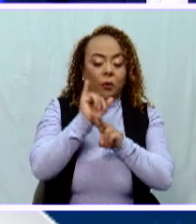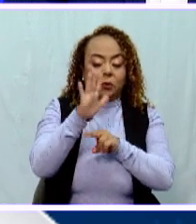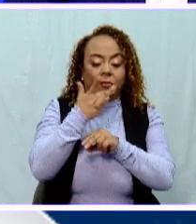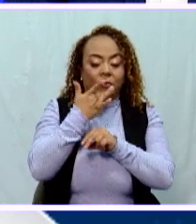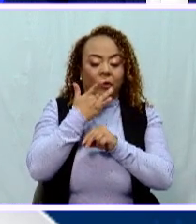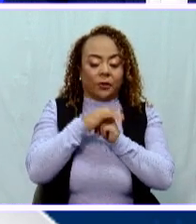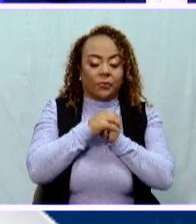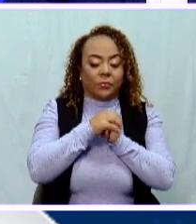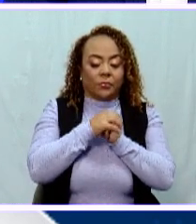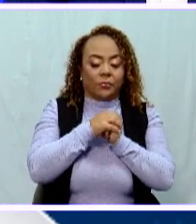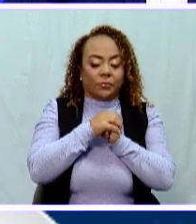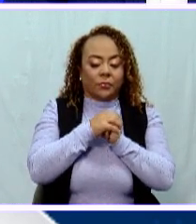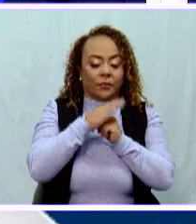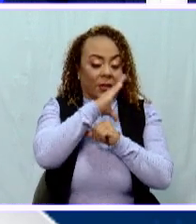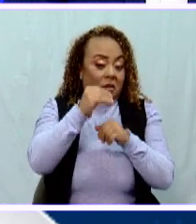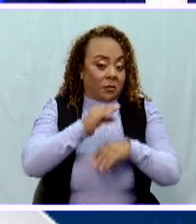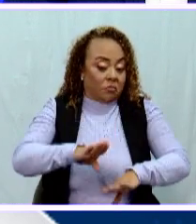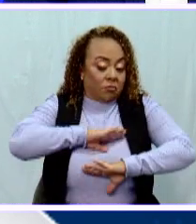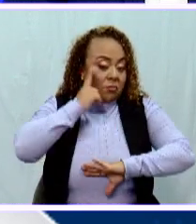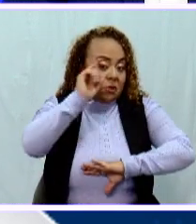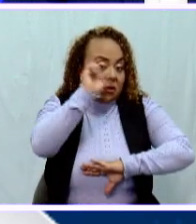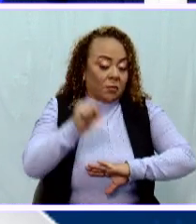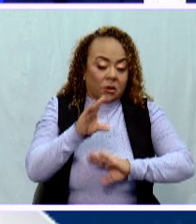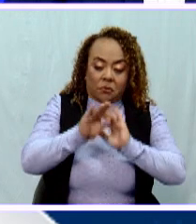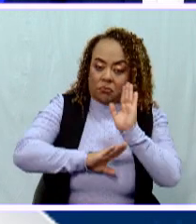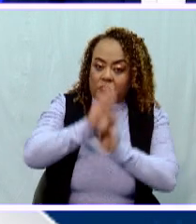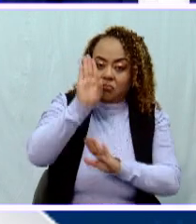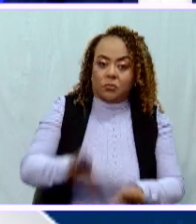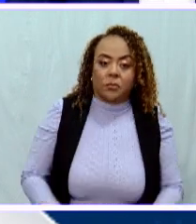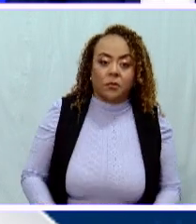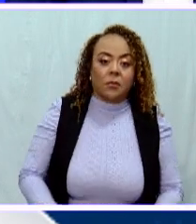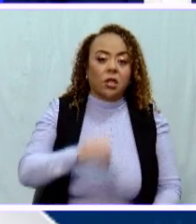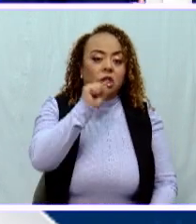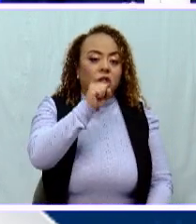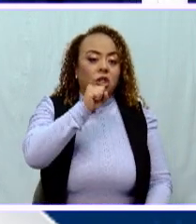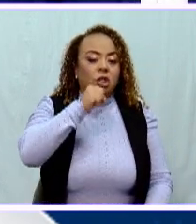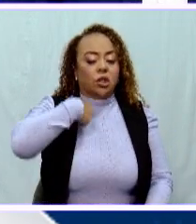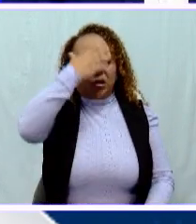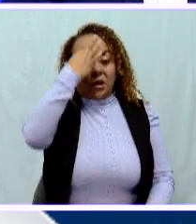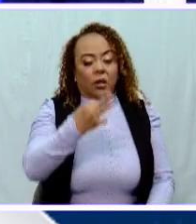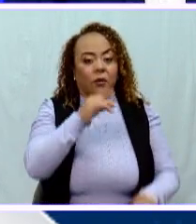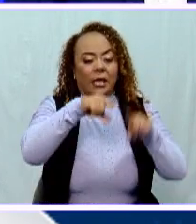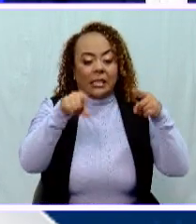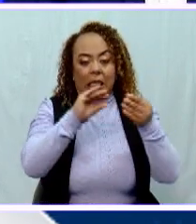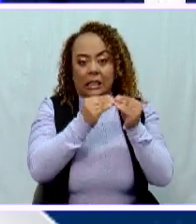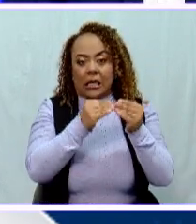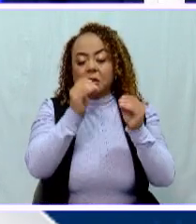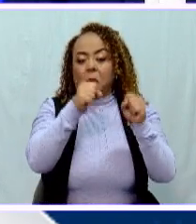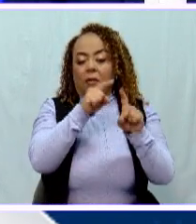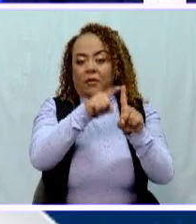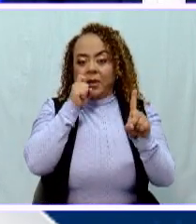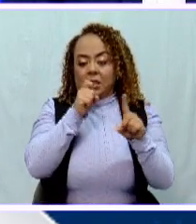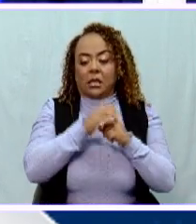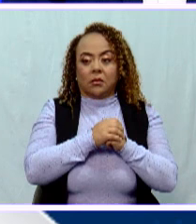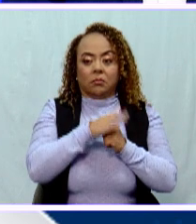alcanza esa prisa y es el que viene embalado Sí yo creo que las estadísticas se convierten en una referencia verdad y Y esa eso